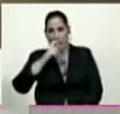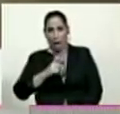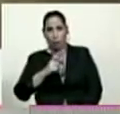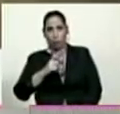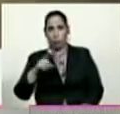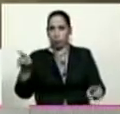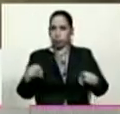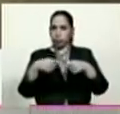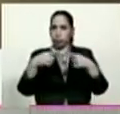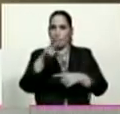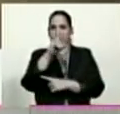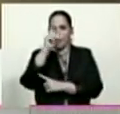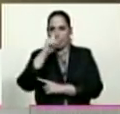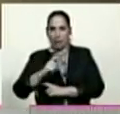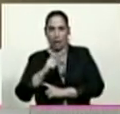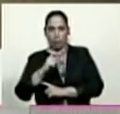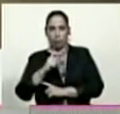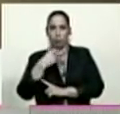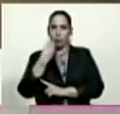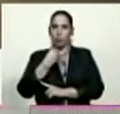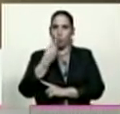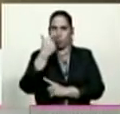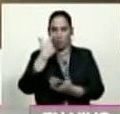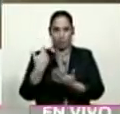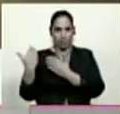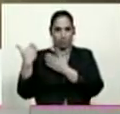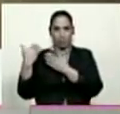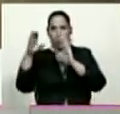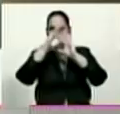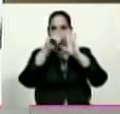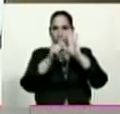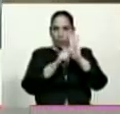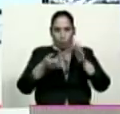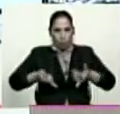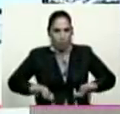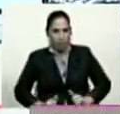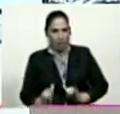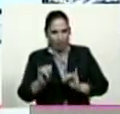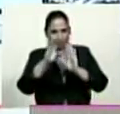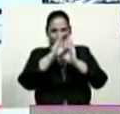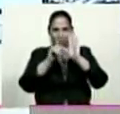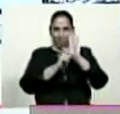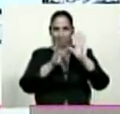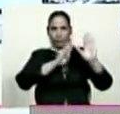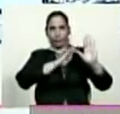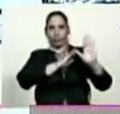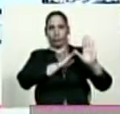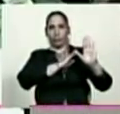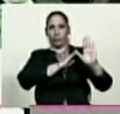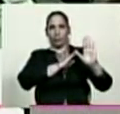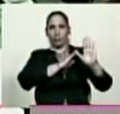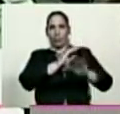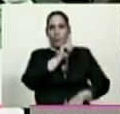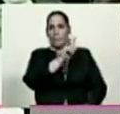muchacha. Nuestra muchacha. Aquí está nuestra hija. La Constitución de